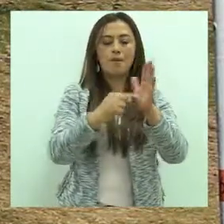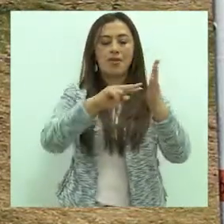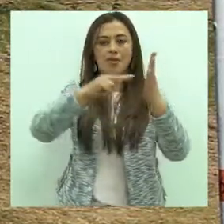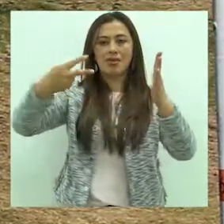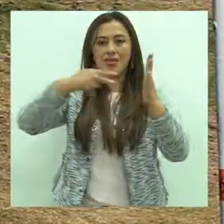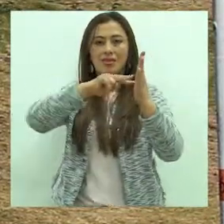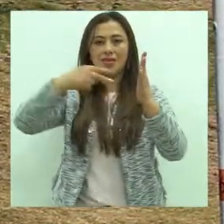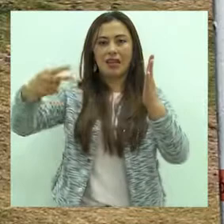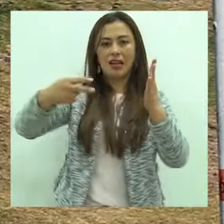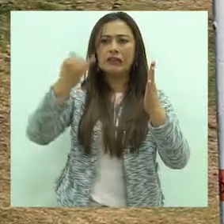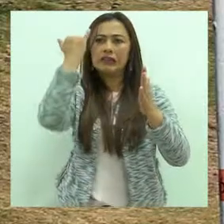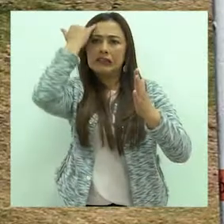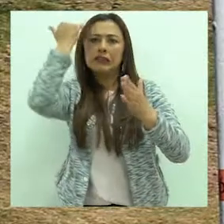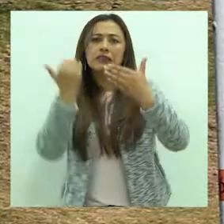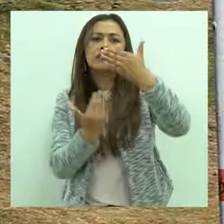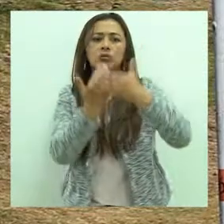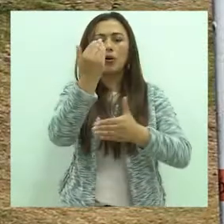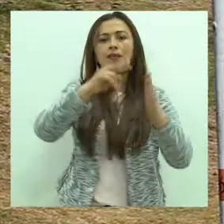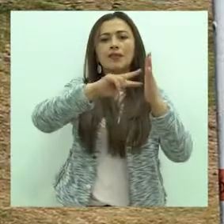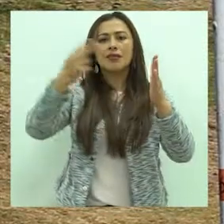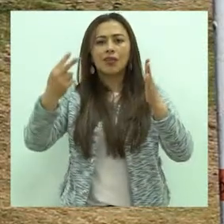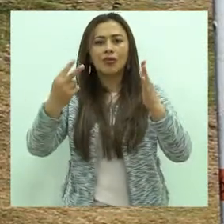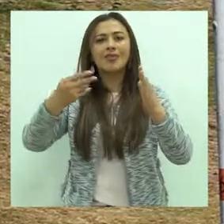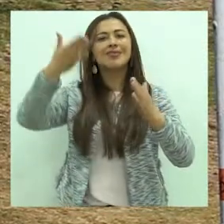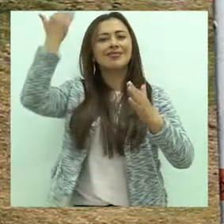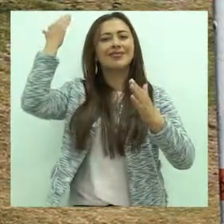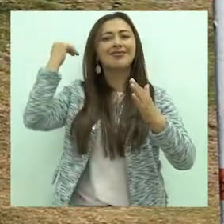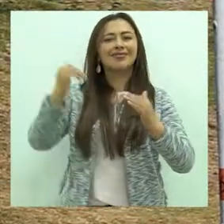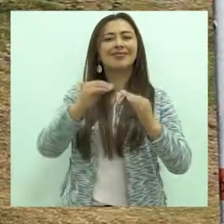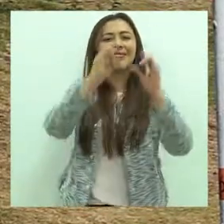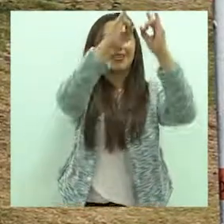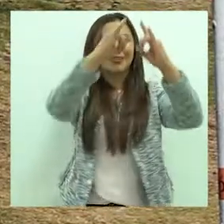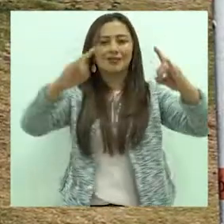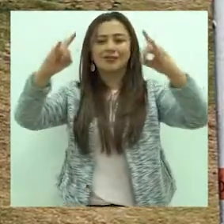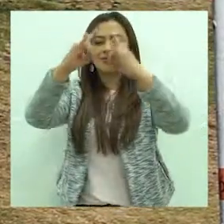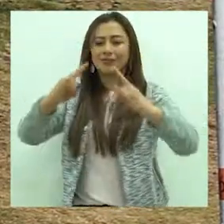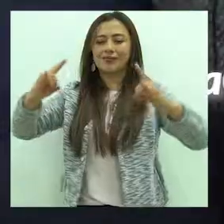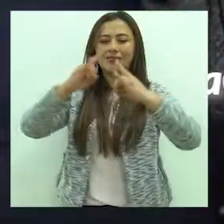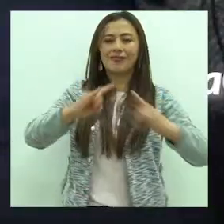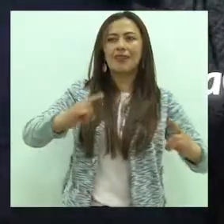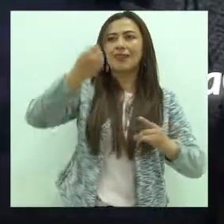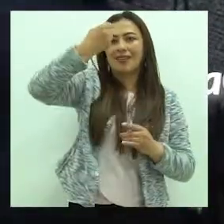de tecnología e innovación en su paso por la Feria Campeones del Saber.